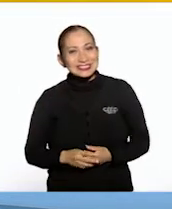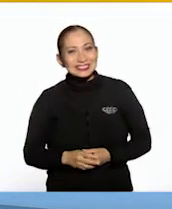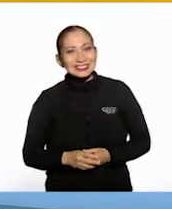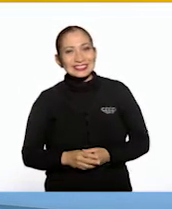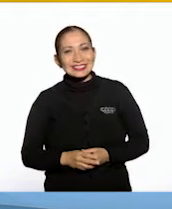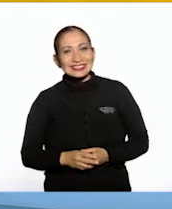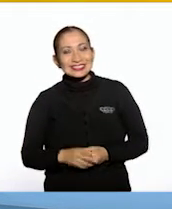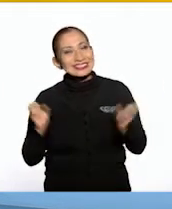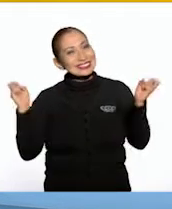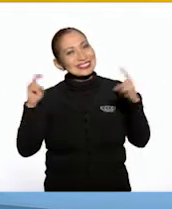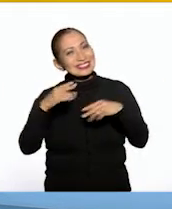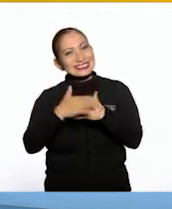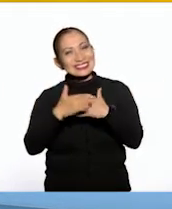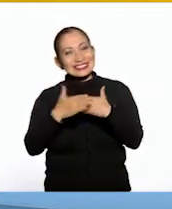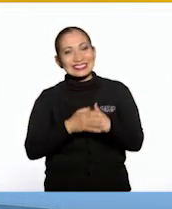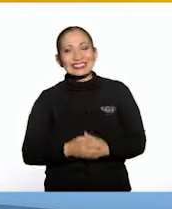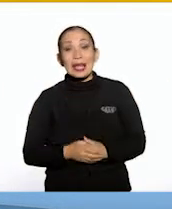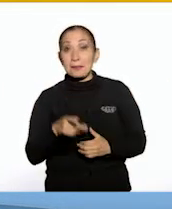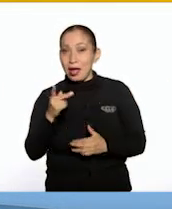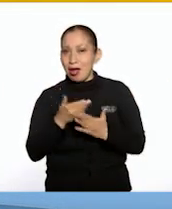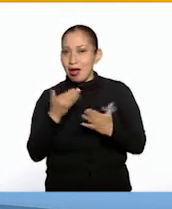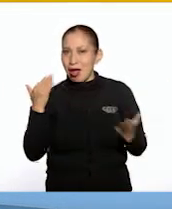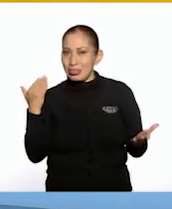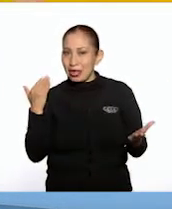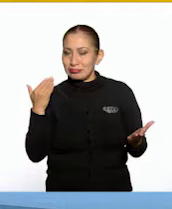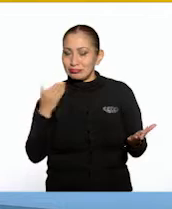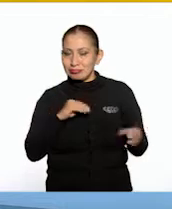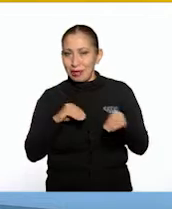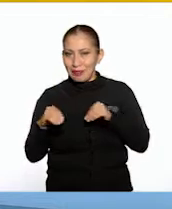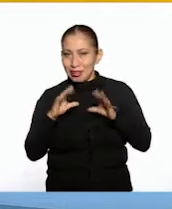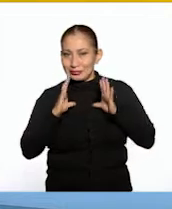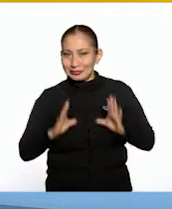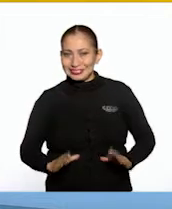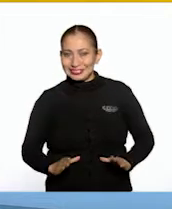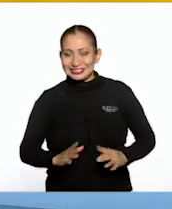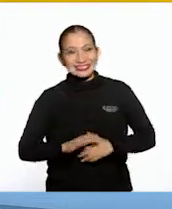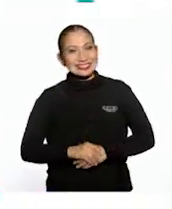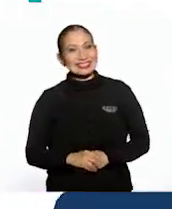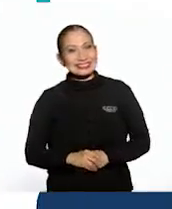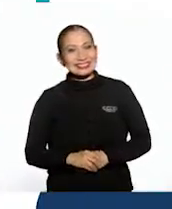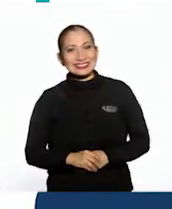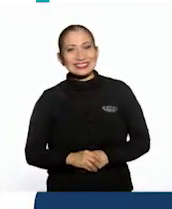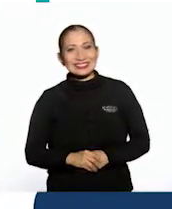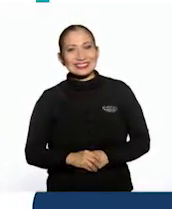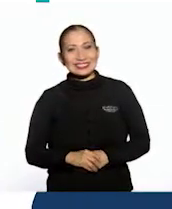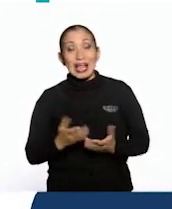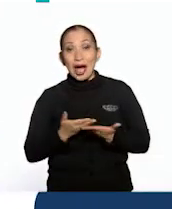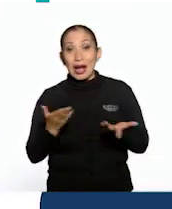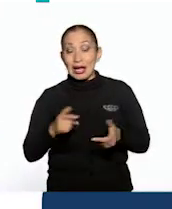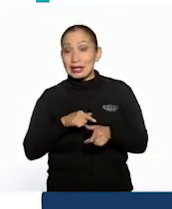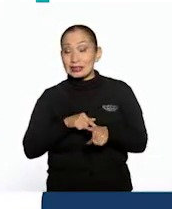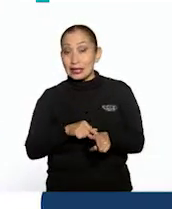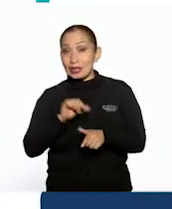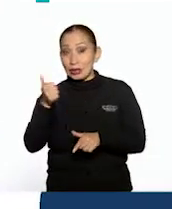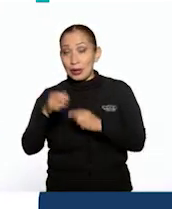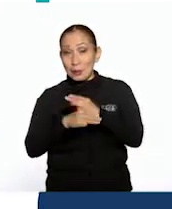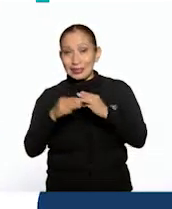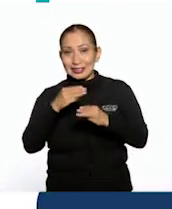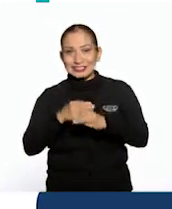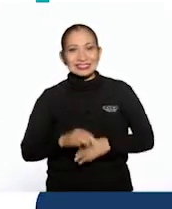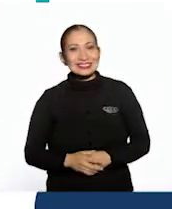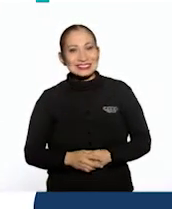nosotras. Nos vemos en la próxima, pero antes vamos a movernos un poco. Vamos a la siguiente materia.